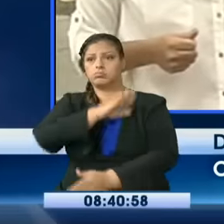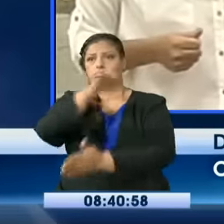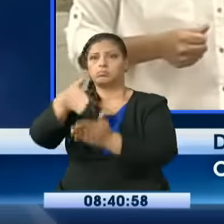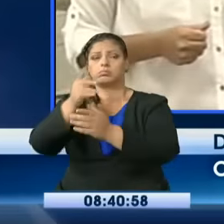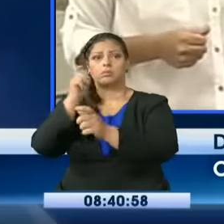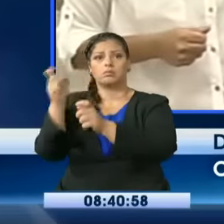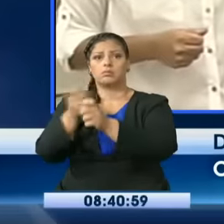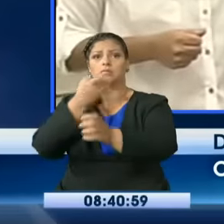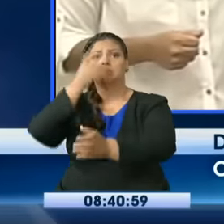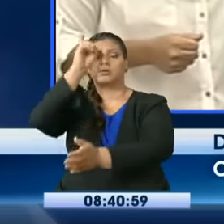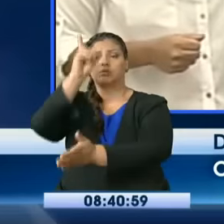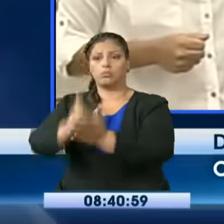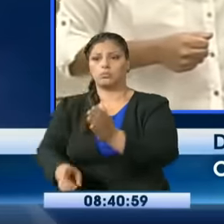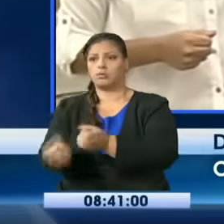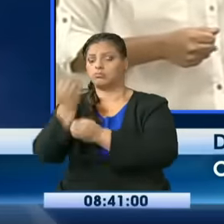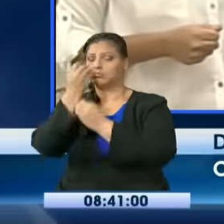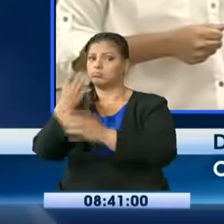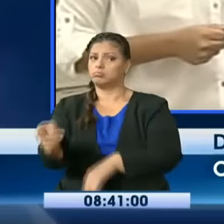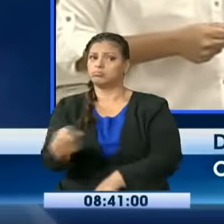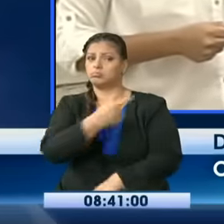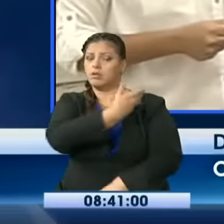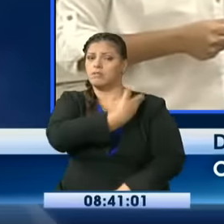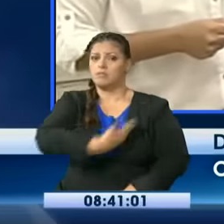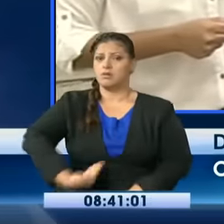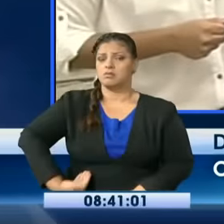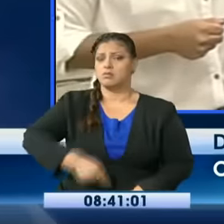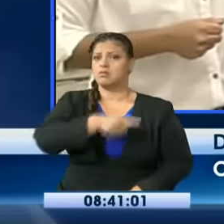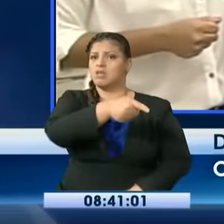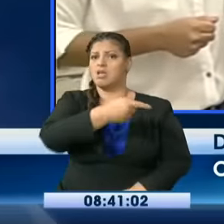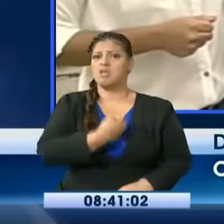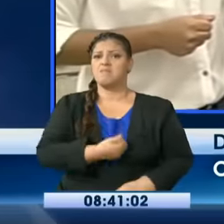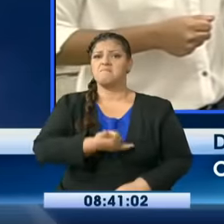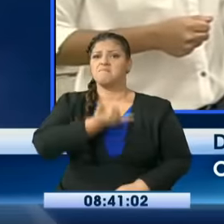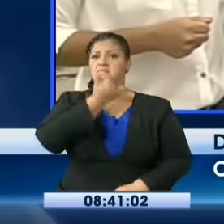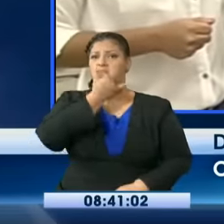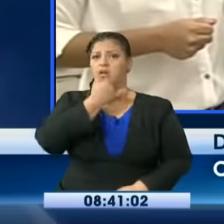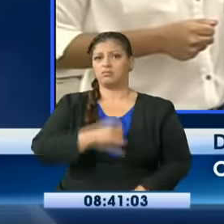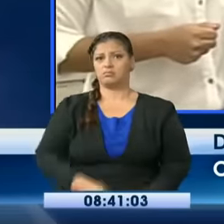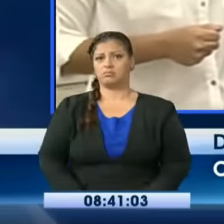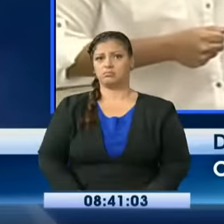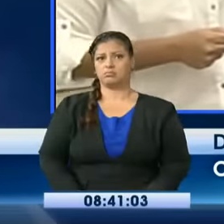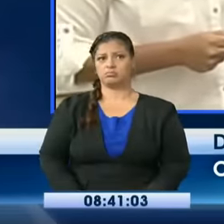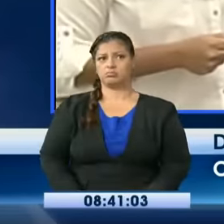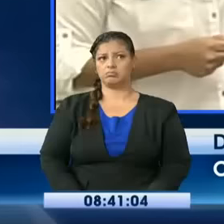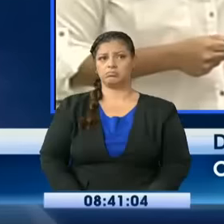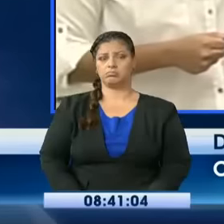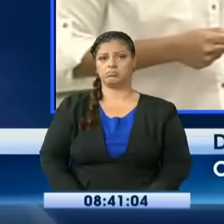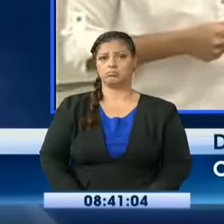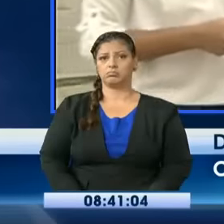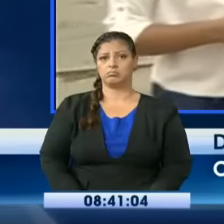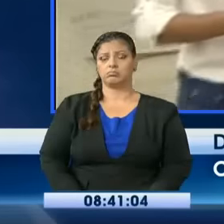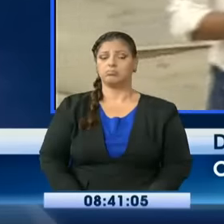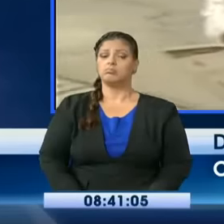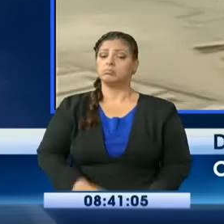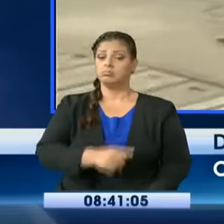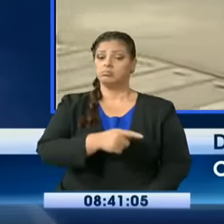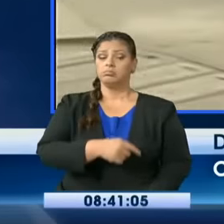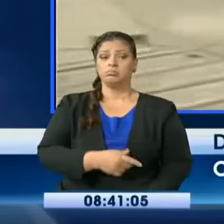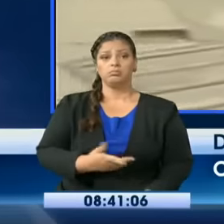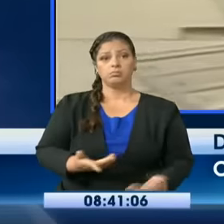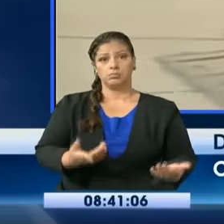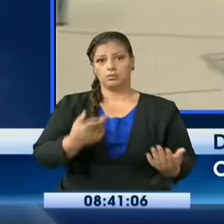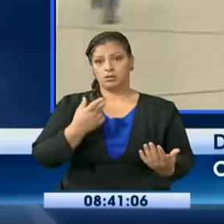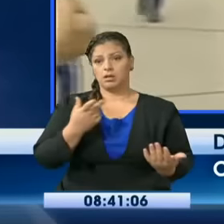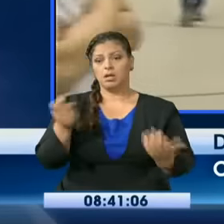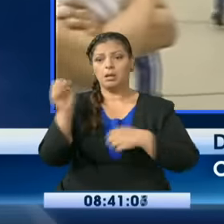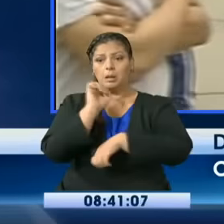fiscalía. Ellos están también de acuerdo en que se les permita el ingreso. Que no, el señor presidente, si no pasan en un vehículo informal y no